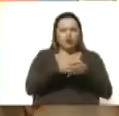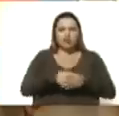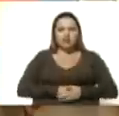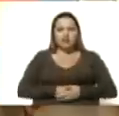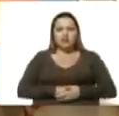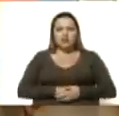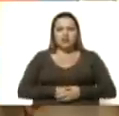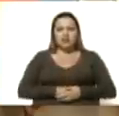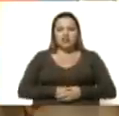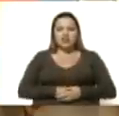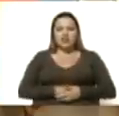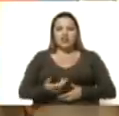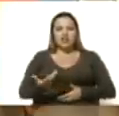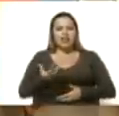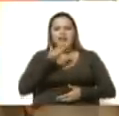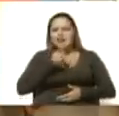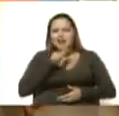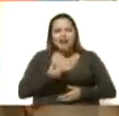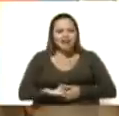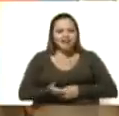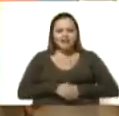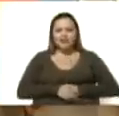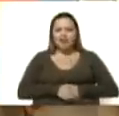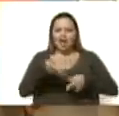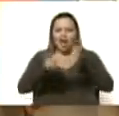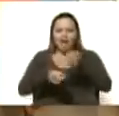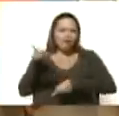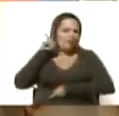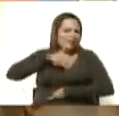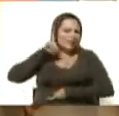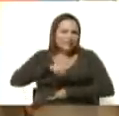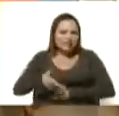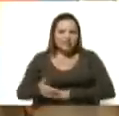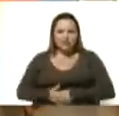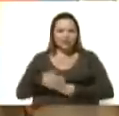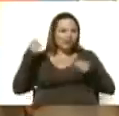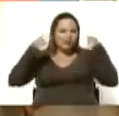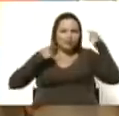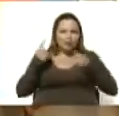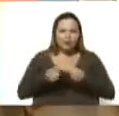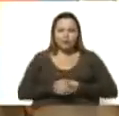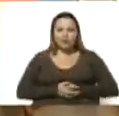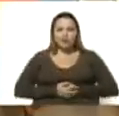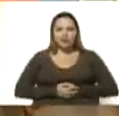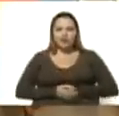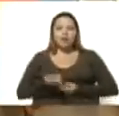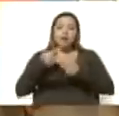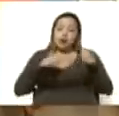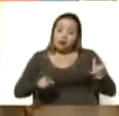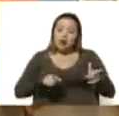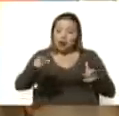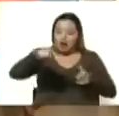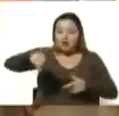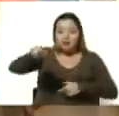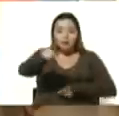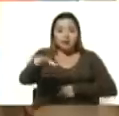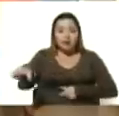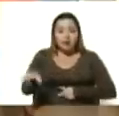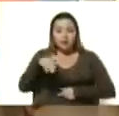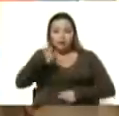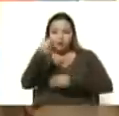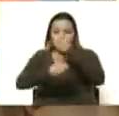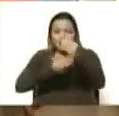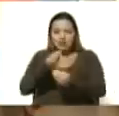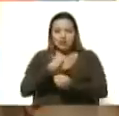Una cosa totalmente falsa, descabellada, pero que bueno, le sirvió a ellos para convertir